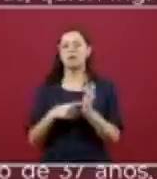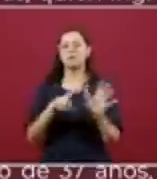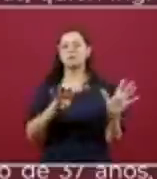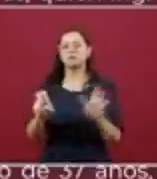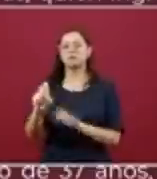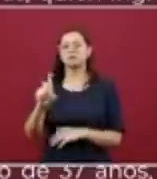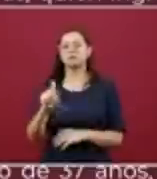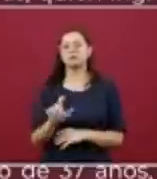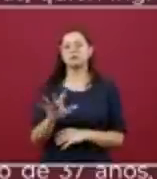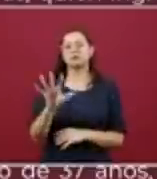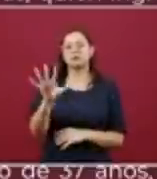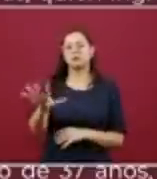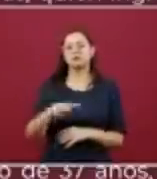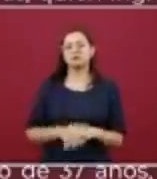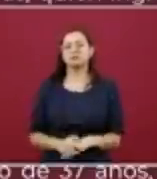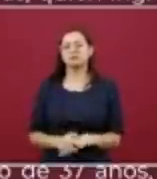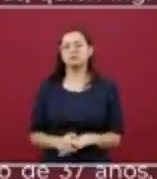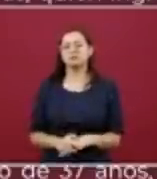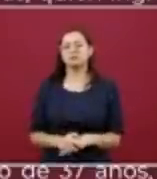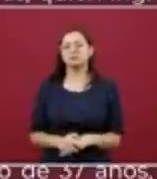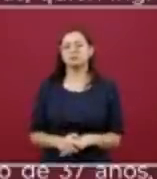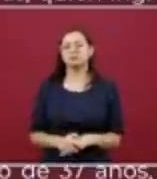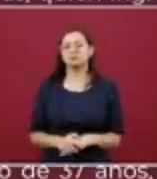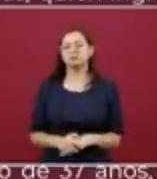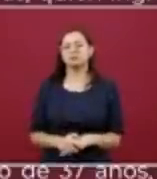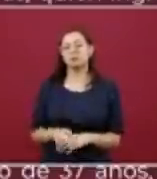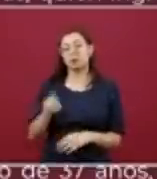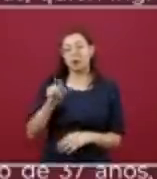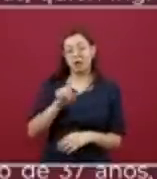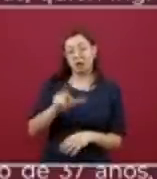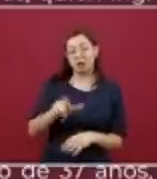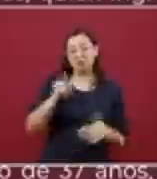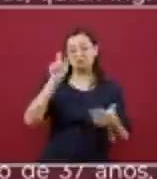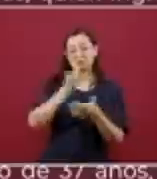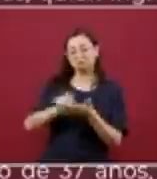1935, un escritor que más que nada fue